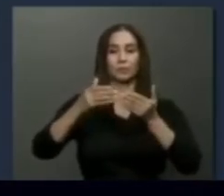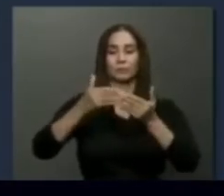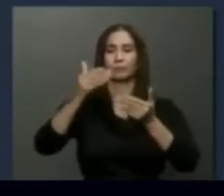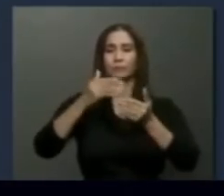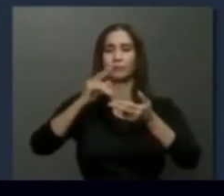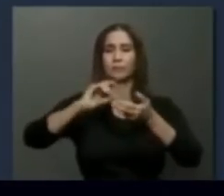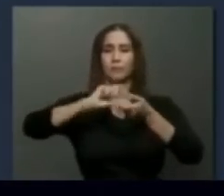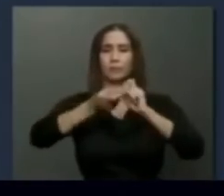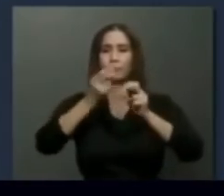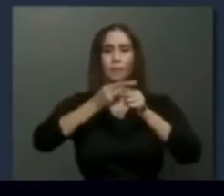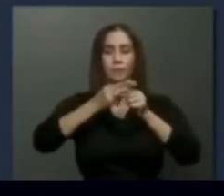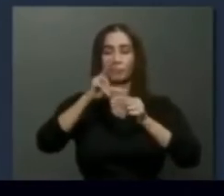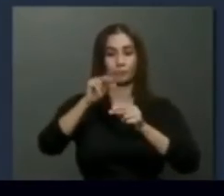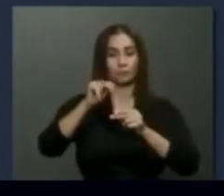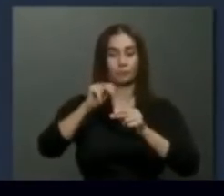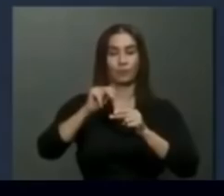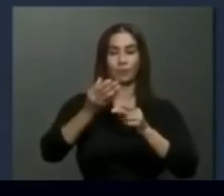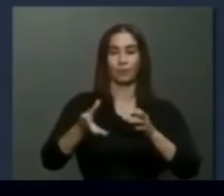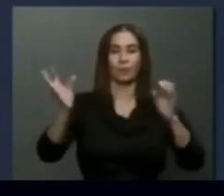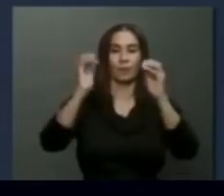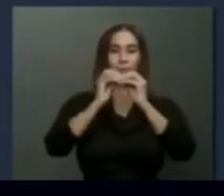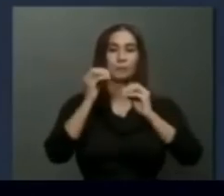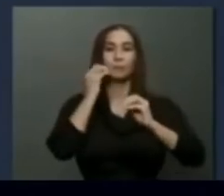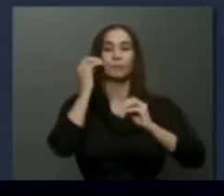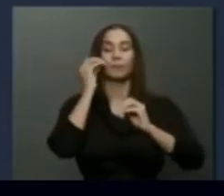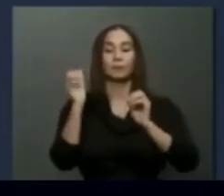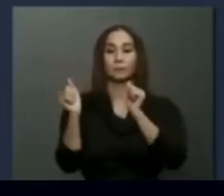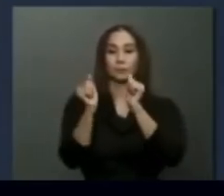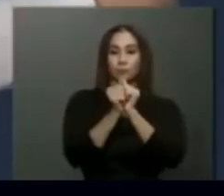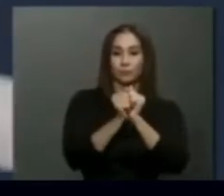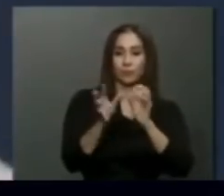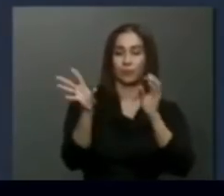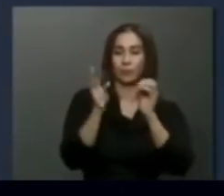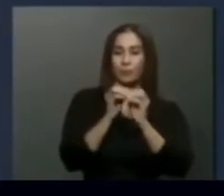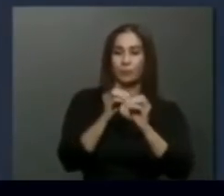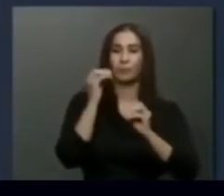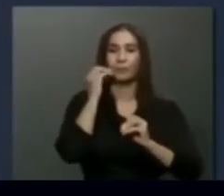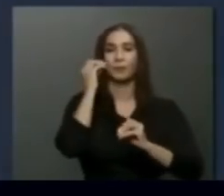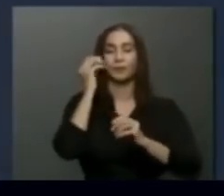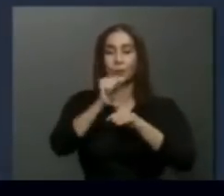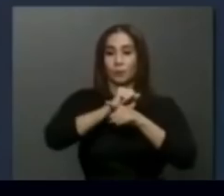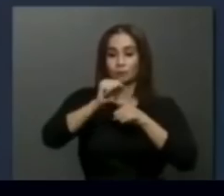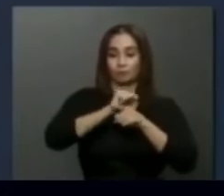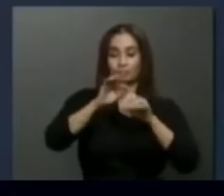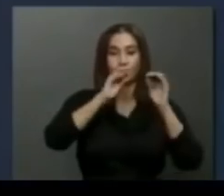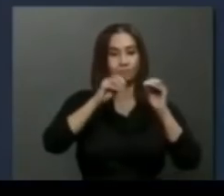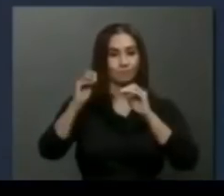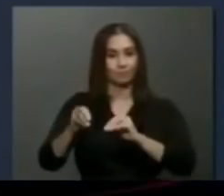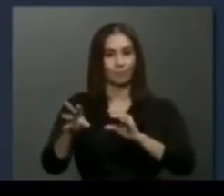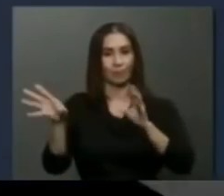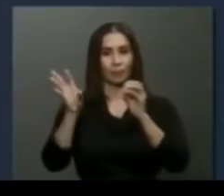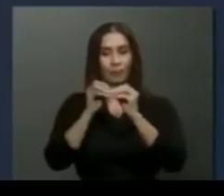de nombre. Ahora tenemos más hogares acompañados, tenemos más hogares capacitados, tenemos más